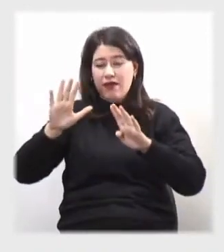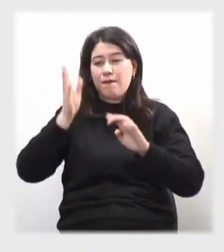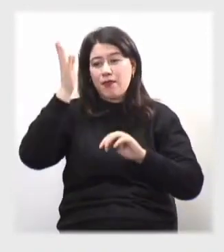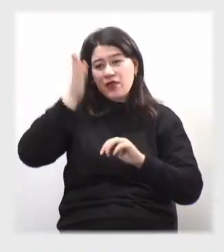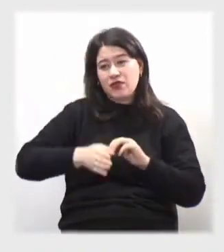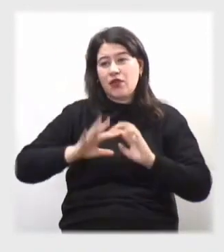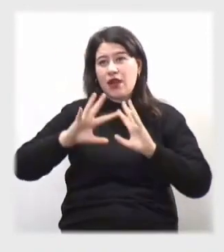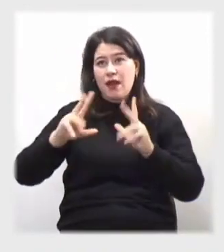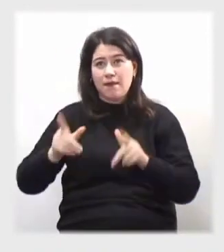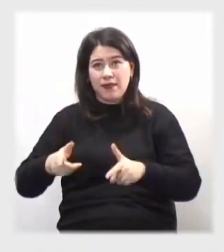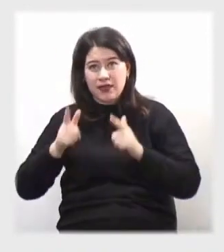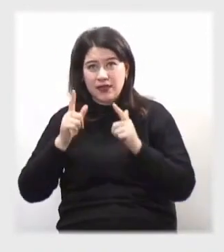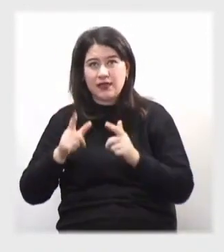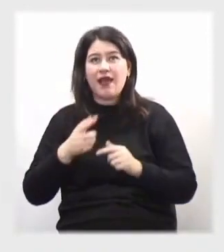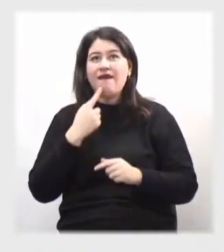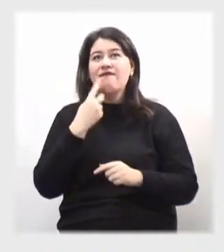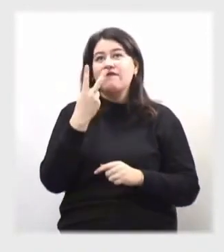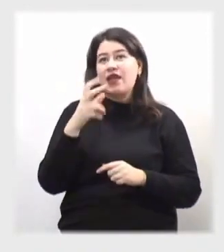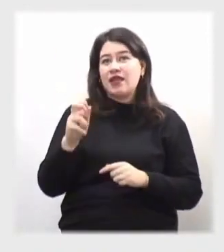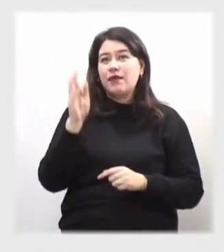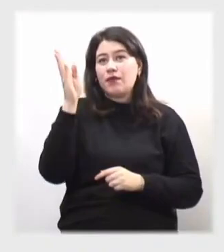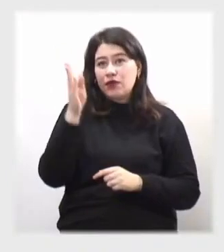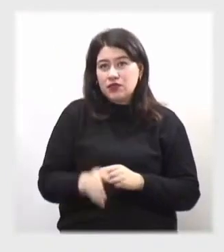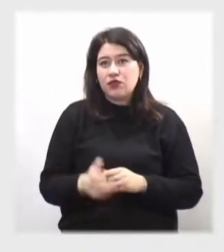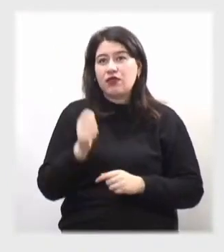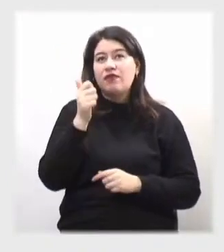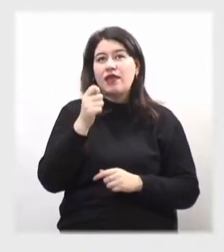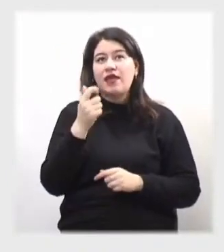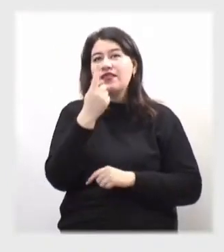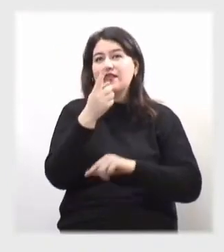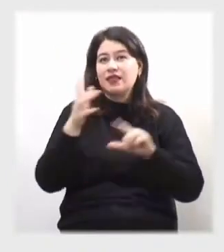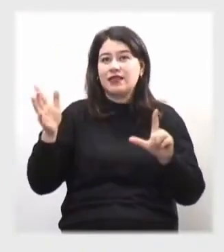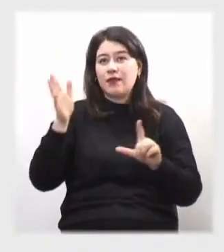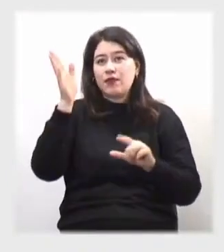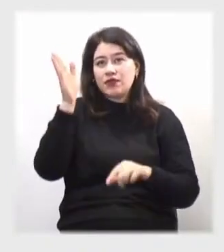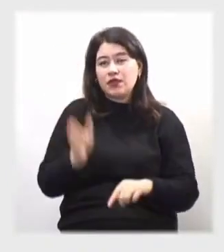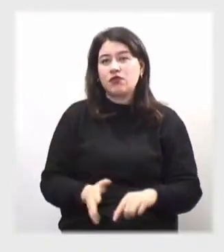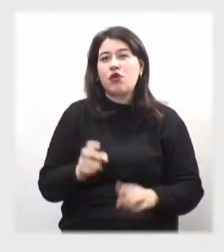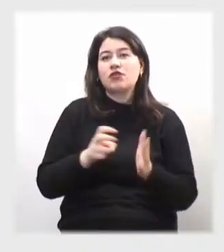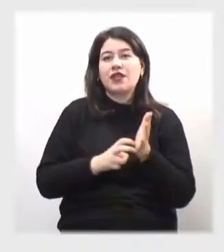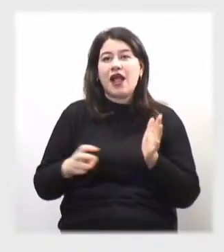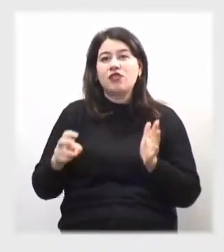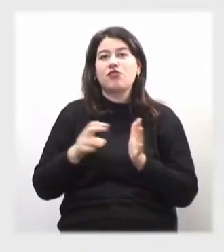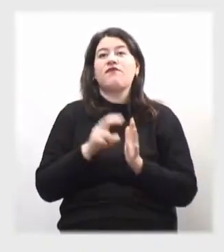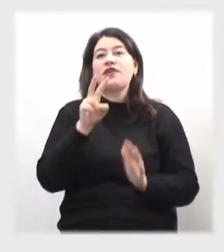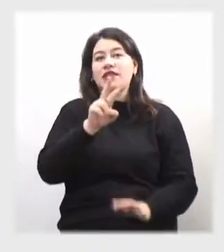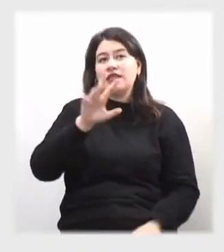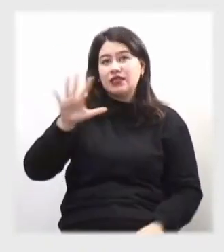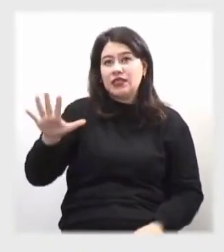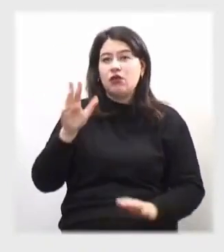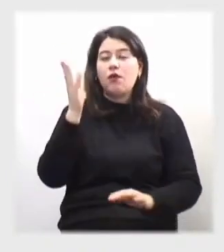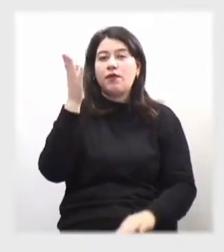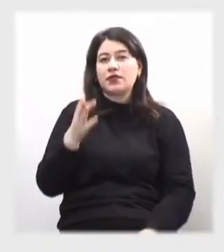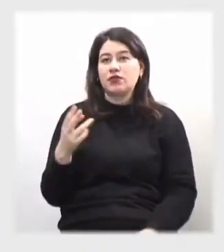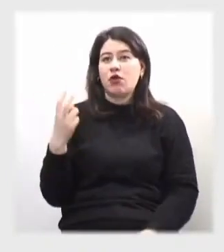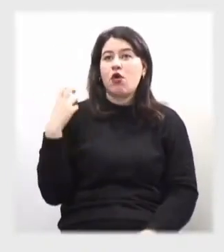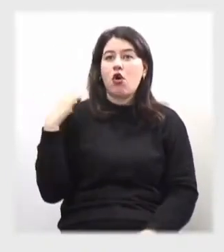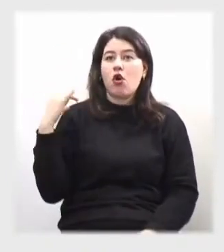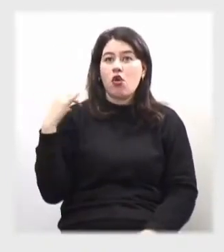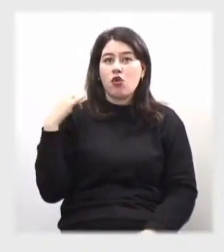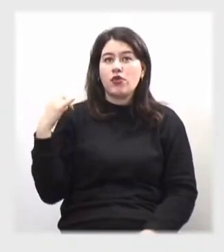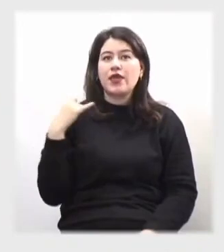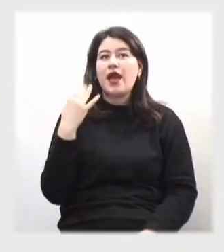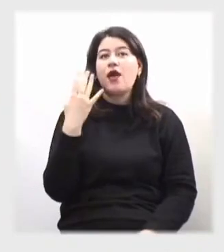un 20% en Ribera un 17% en Salto un 25% en colonia un 40%